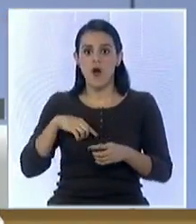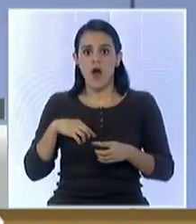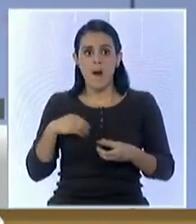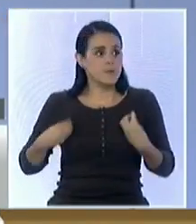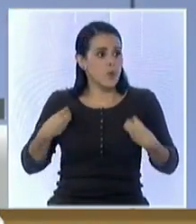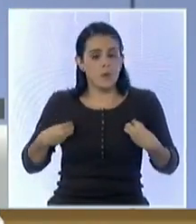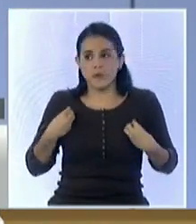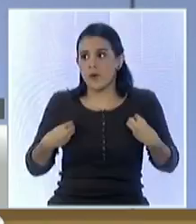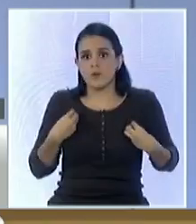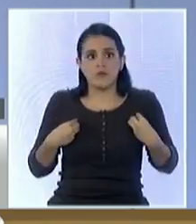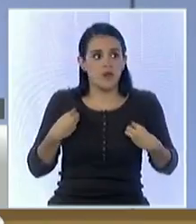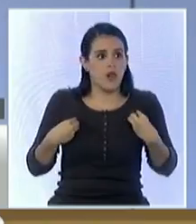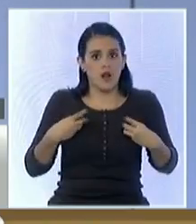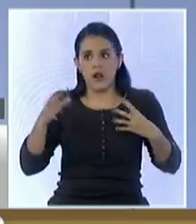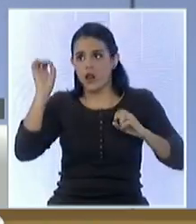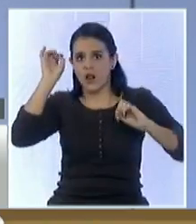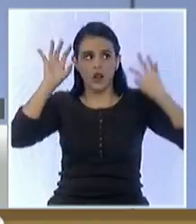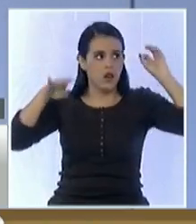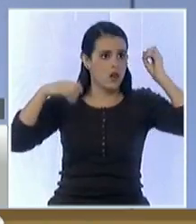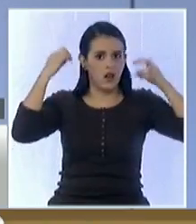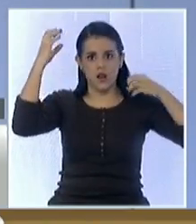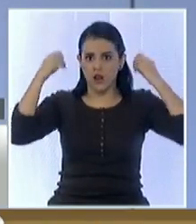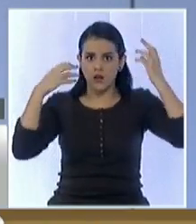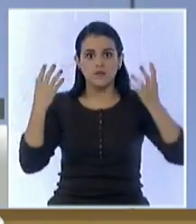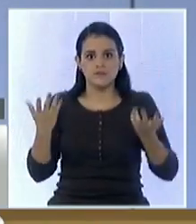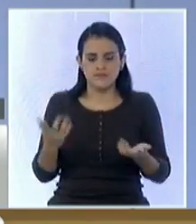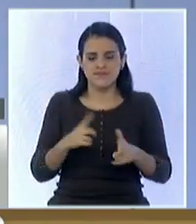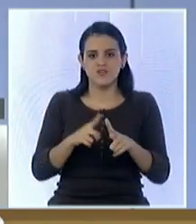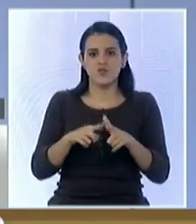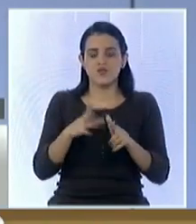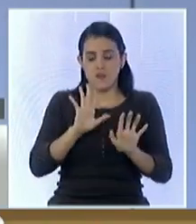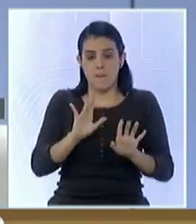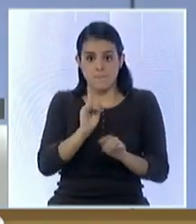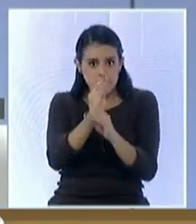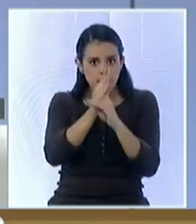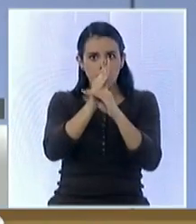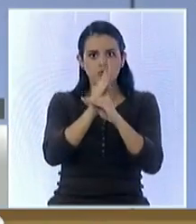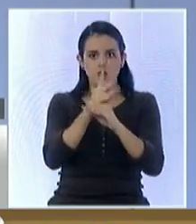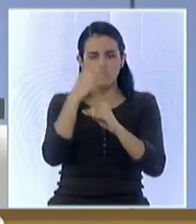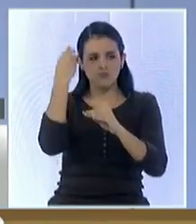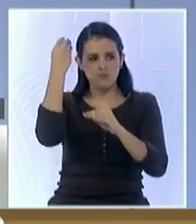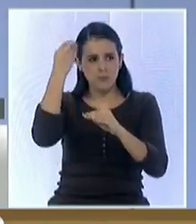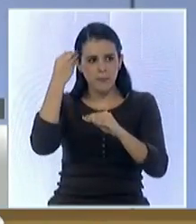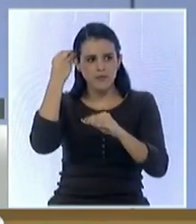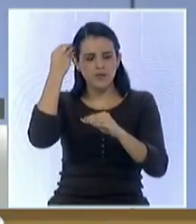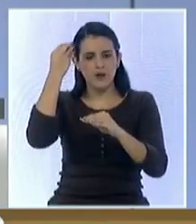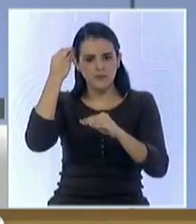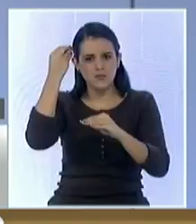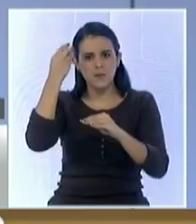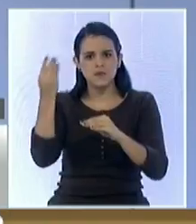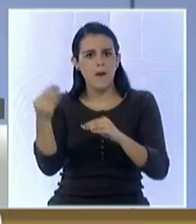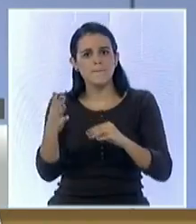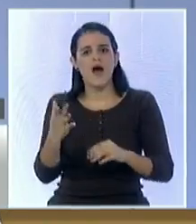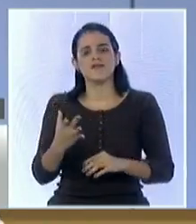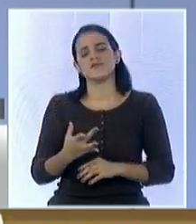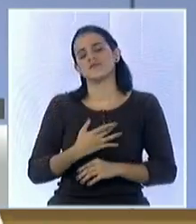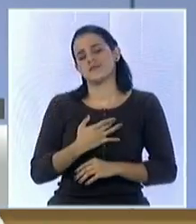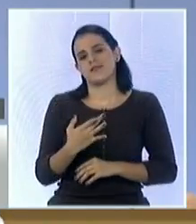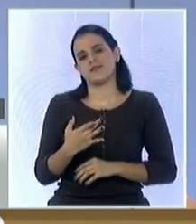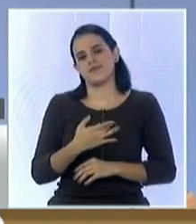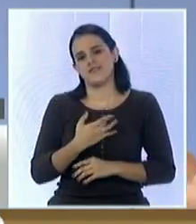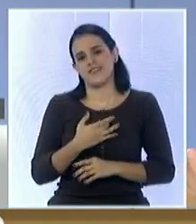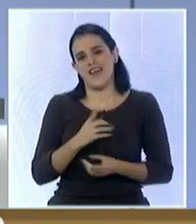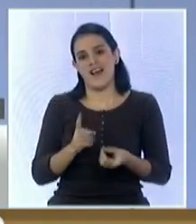rápido la vida que no nos detenemos a pensar qué es lo que está pasando y qué es lo que estamos sintiendo. O sea, a veces no nos permitimos sentir. Exacto. Claro,